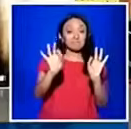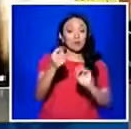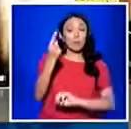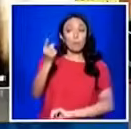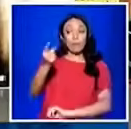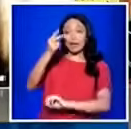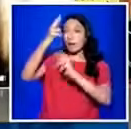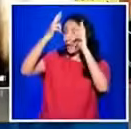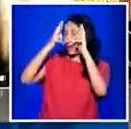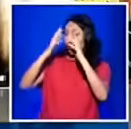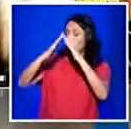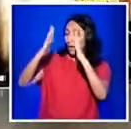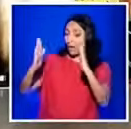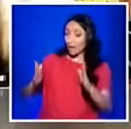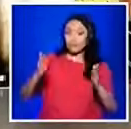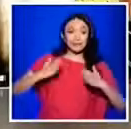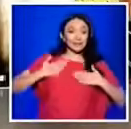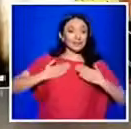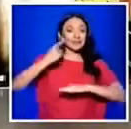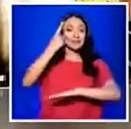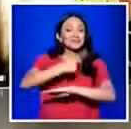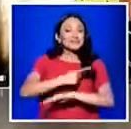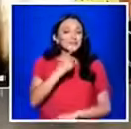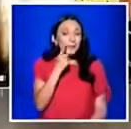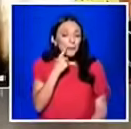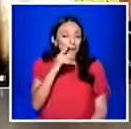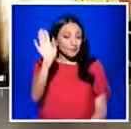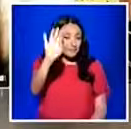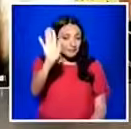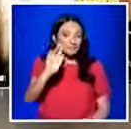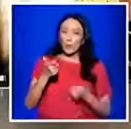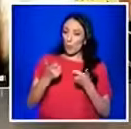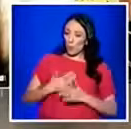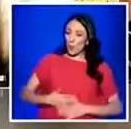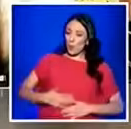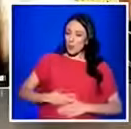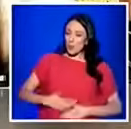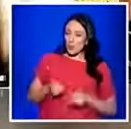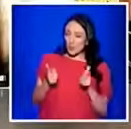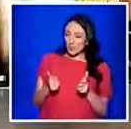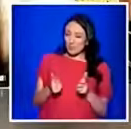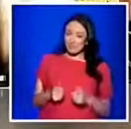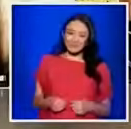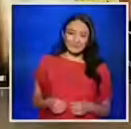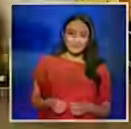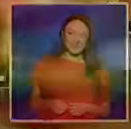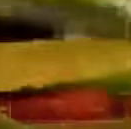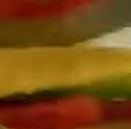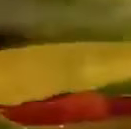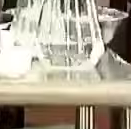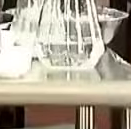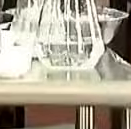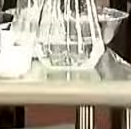rey del hogar. Así es. Feliz Día del Padre. Buen provecho, con sabor a viernes.